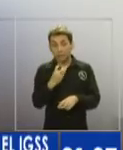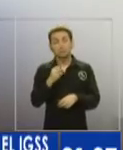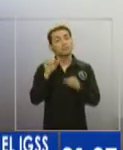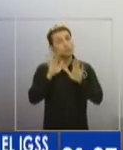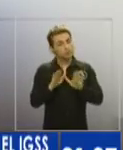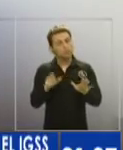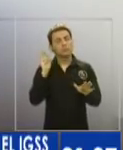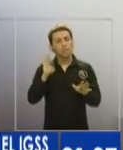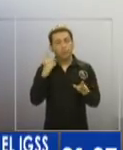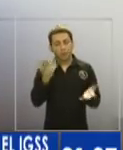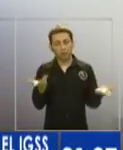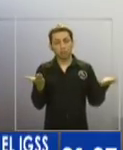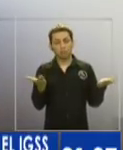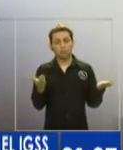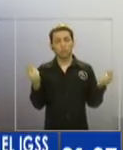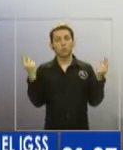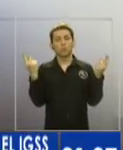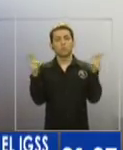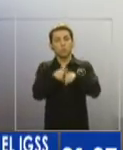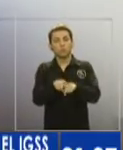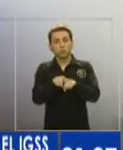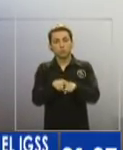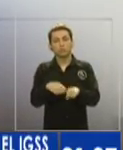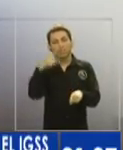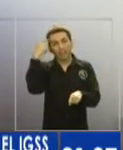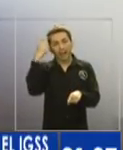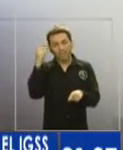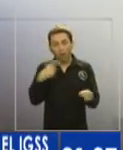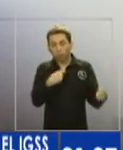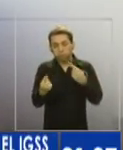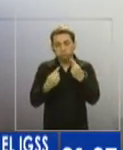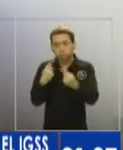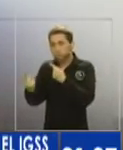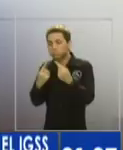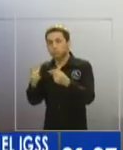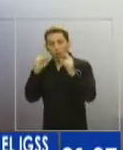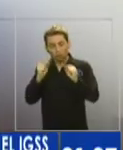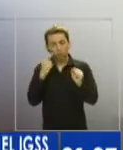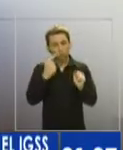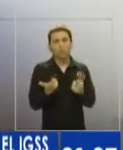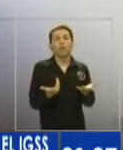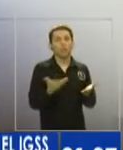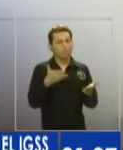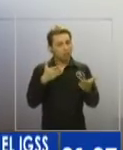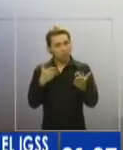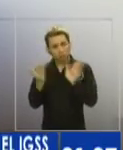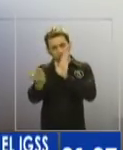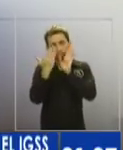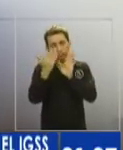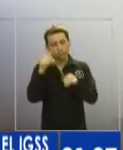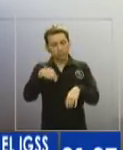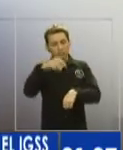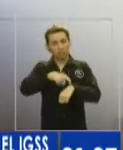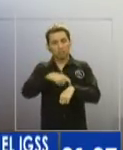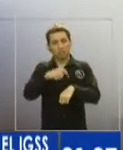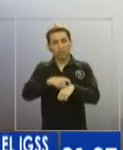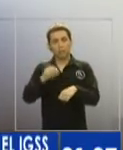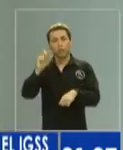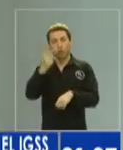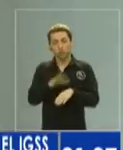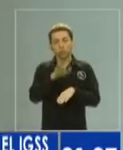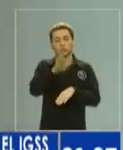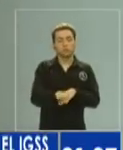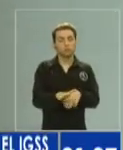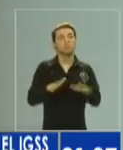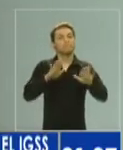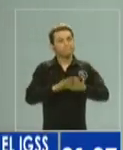mesa de trabajo permanente para que podamos enfrentar esta etapa 2 de contención que en